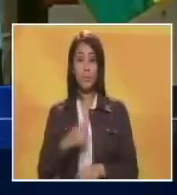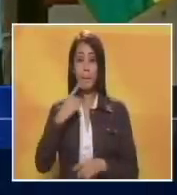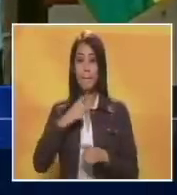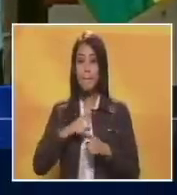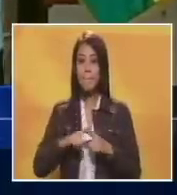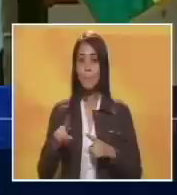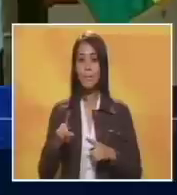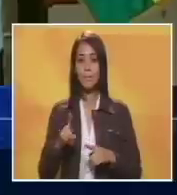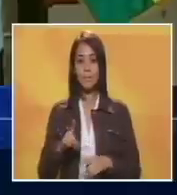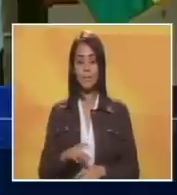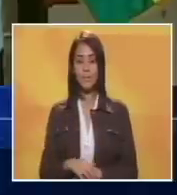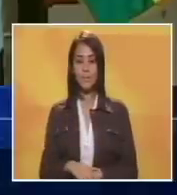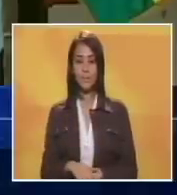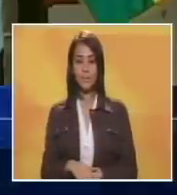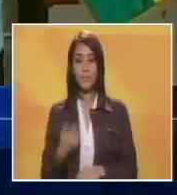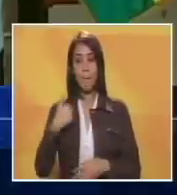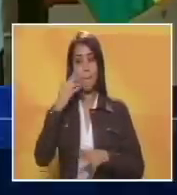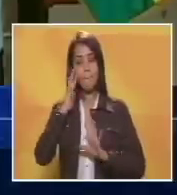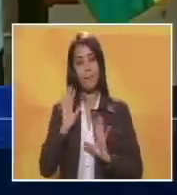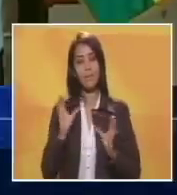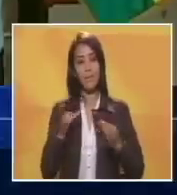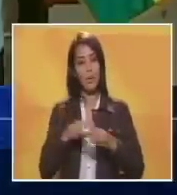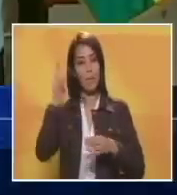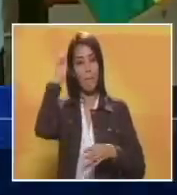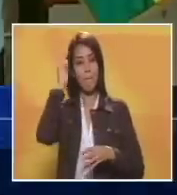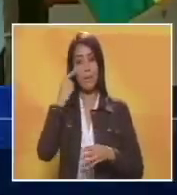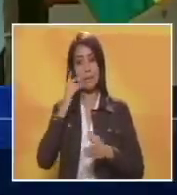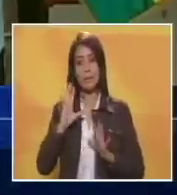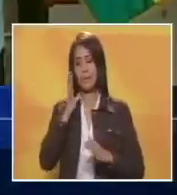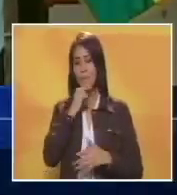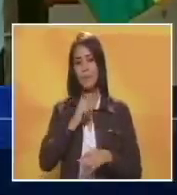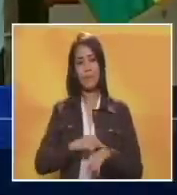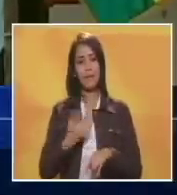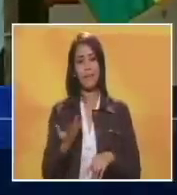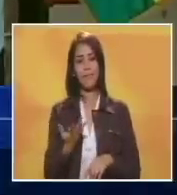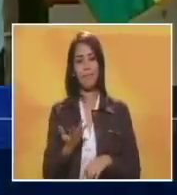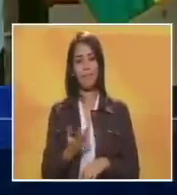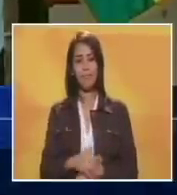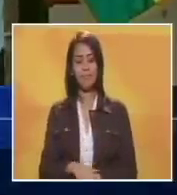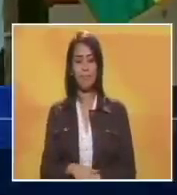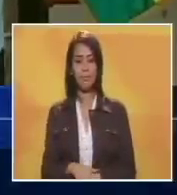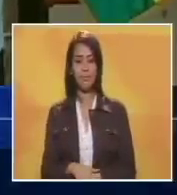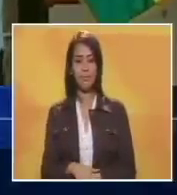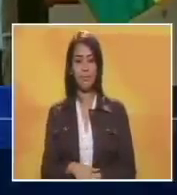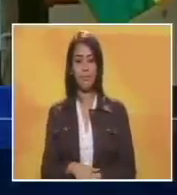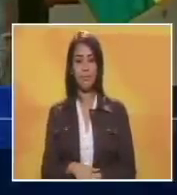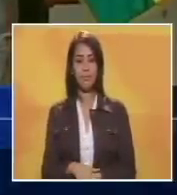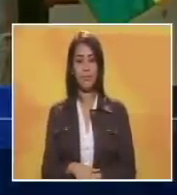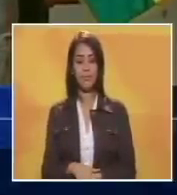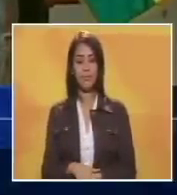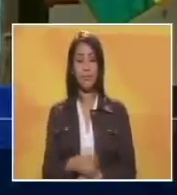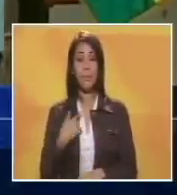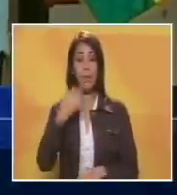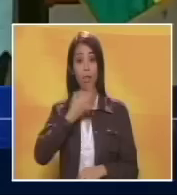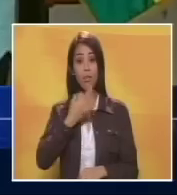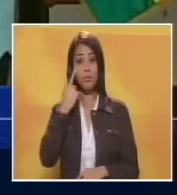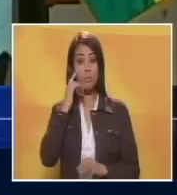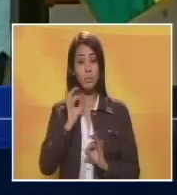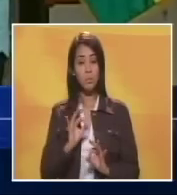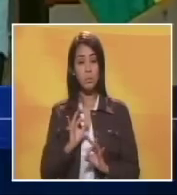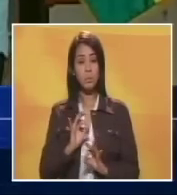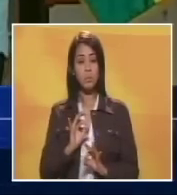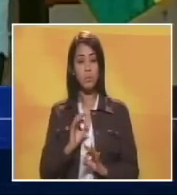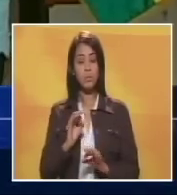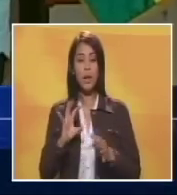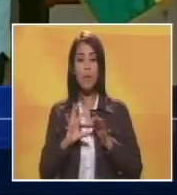Pero parece que la Cumbre de las Américas se le pasó el tiempo. Pero por eso es que tenemos que intensificar mucho